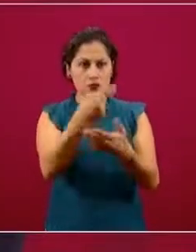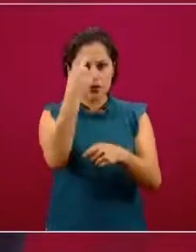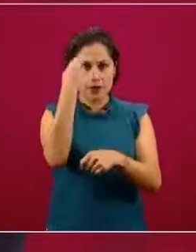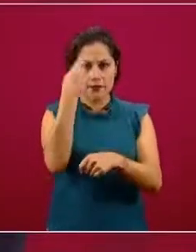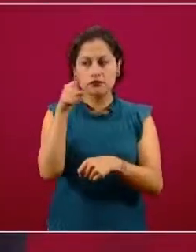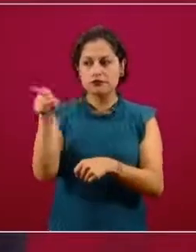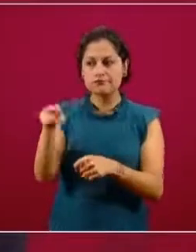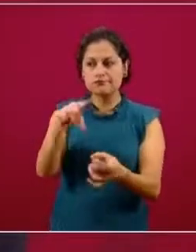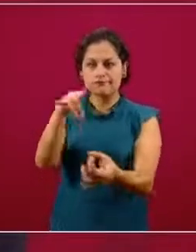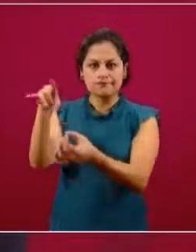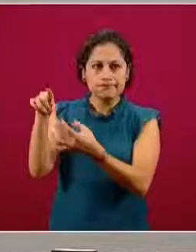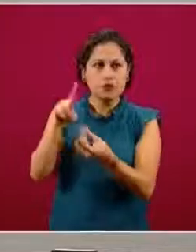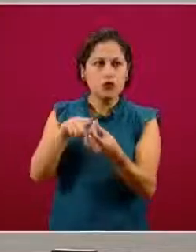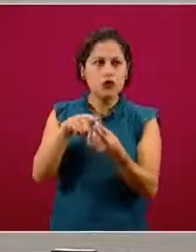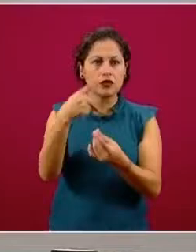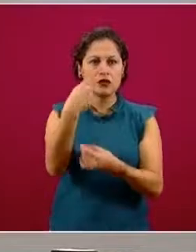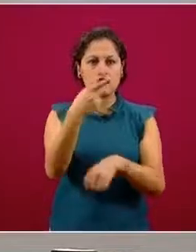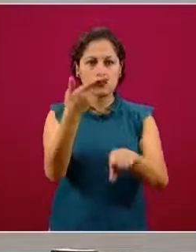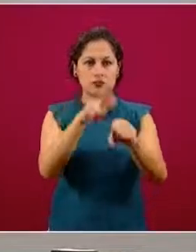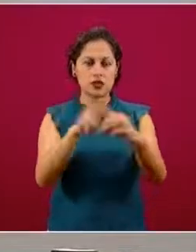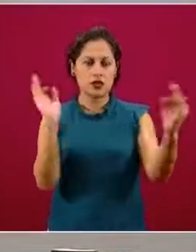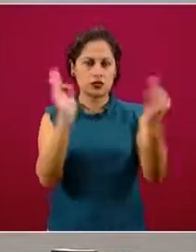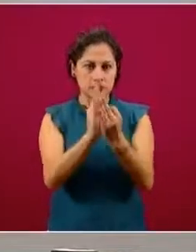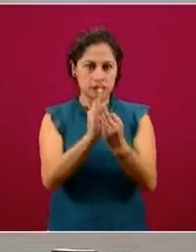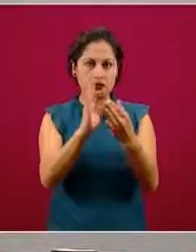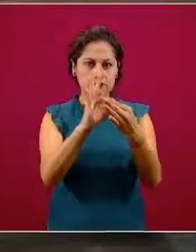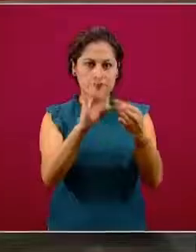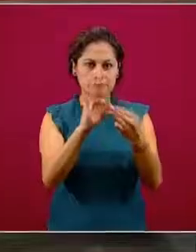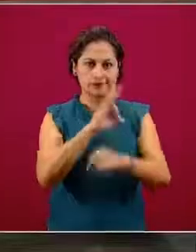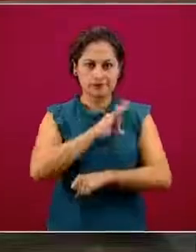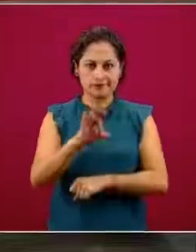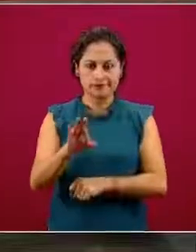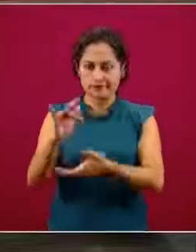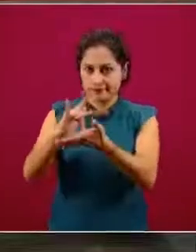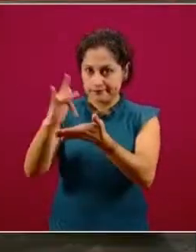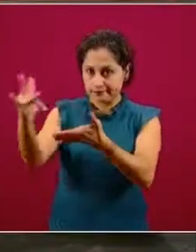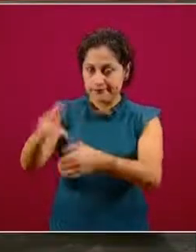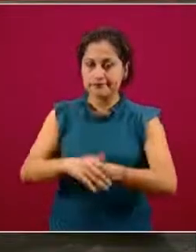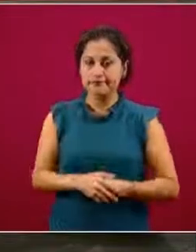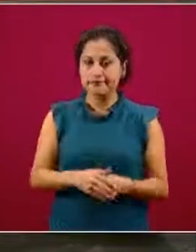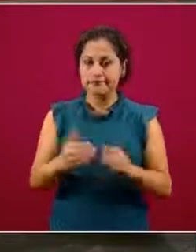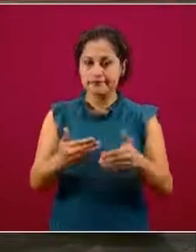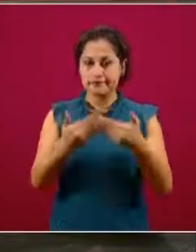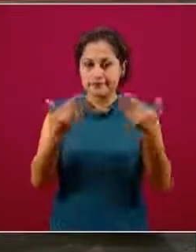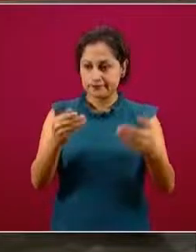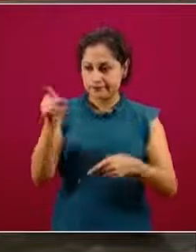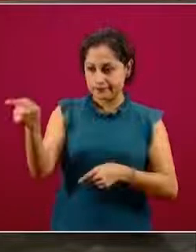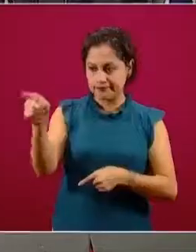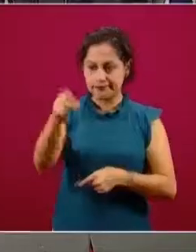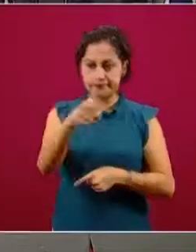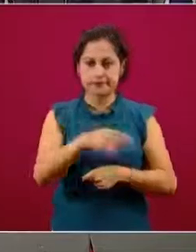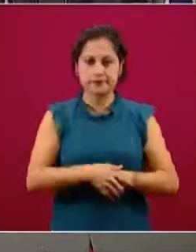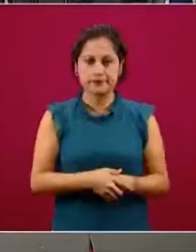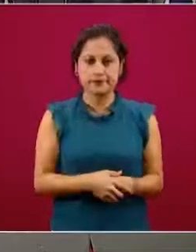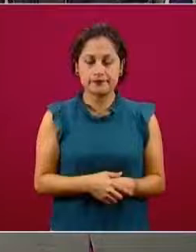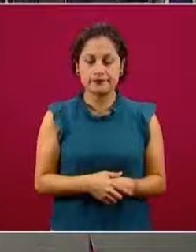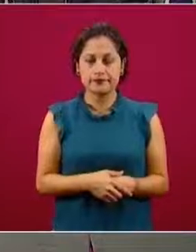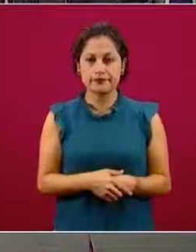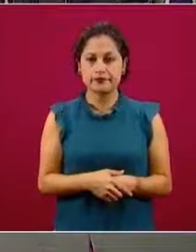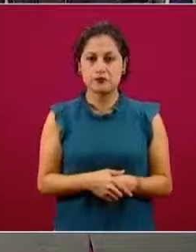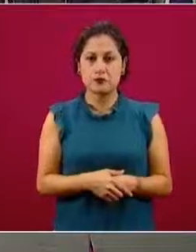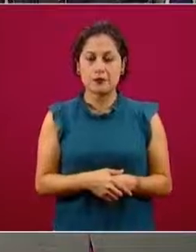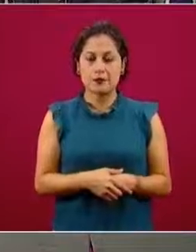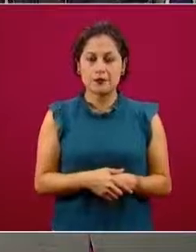más cercana en la que pueda atenderse. Gracias. Vamos a pasar con usted y con usted.